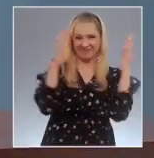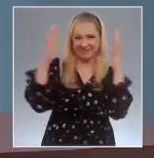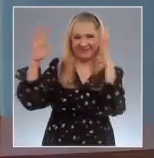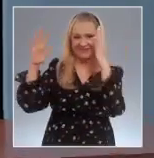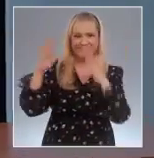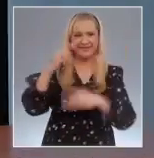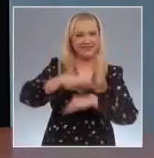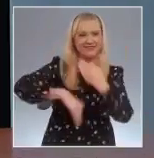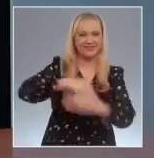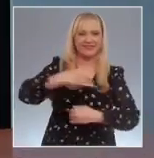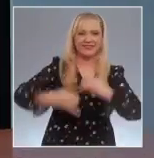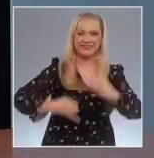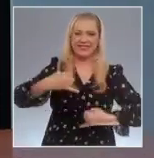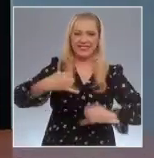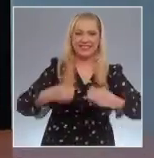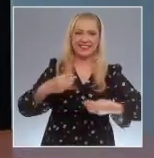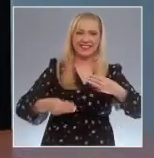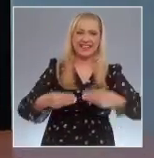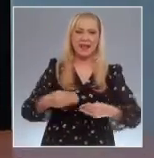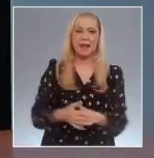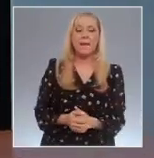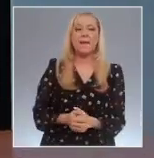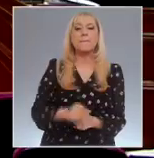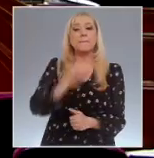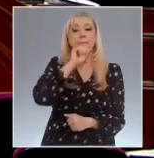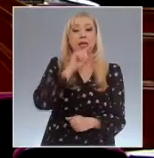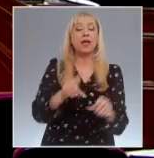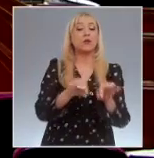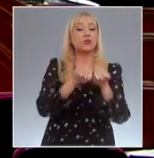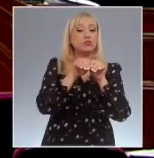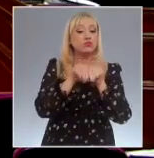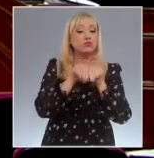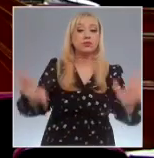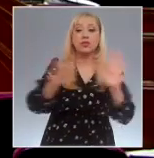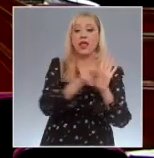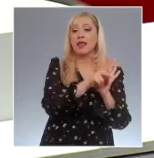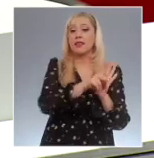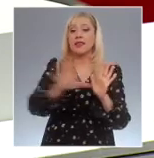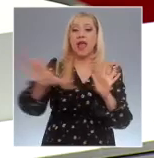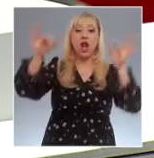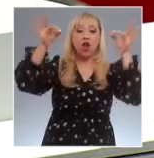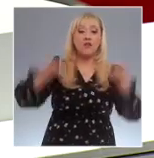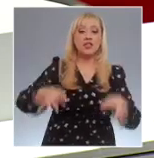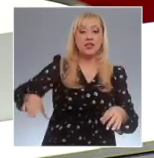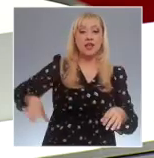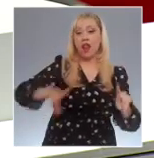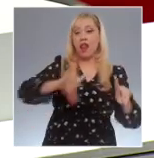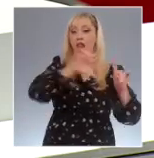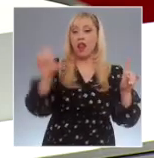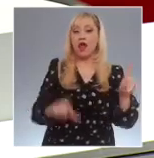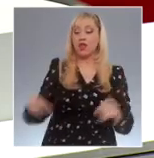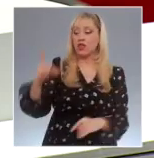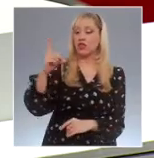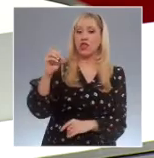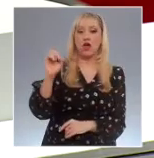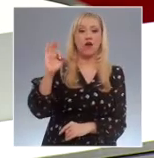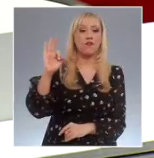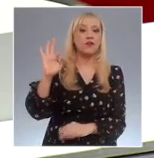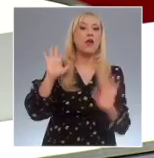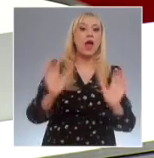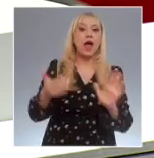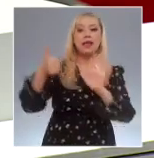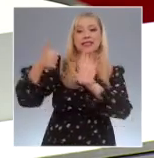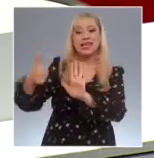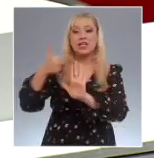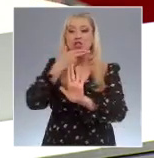la Suprema Corte publicó en el Diario Oficial la lista de los 12 aspirantes, 6 mujeres y 6 hombres, que pasaron a la última ronda del proceso